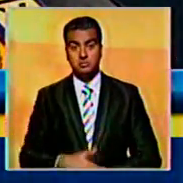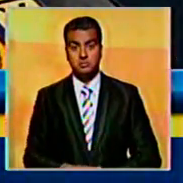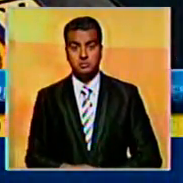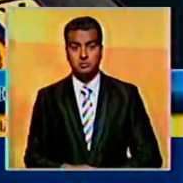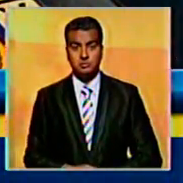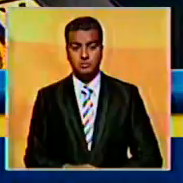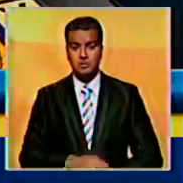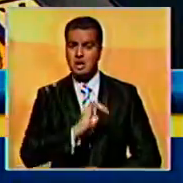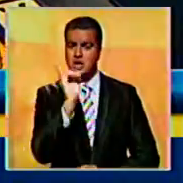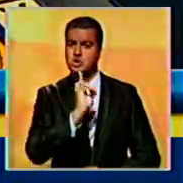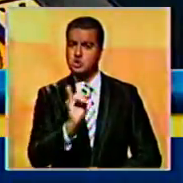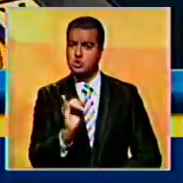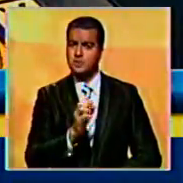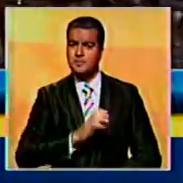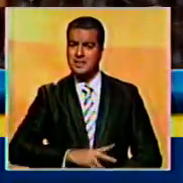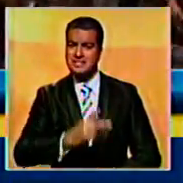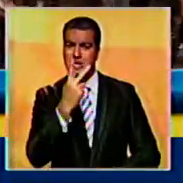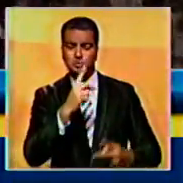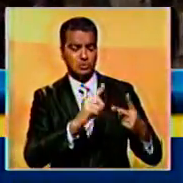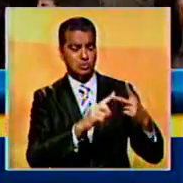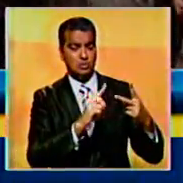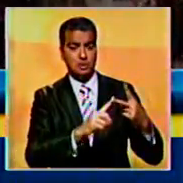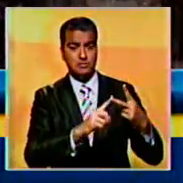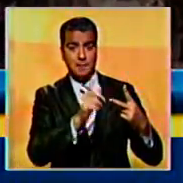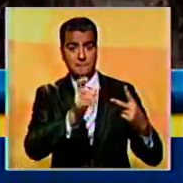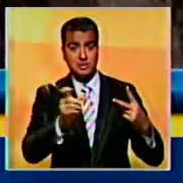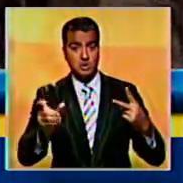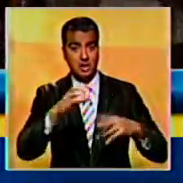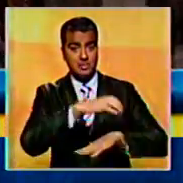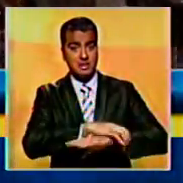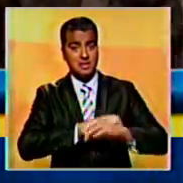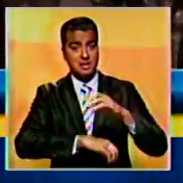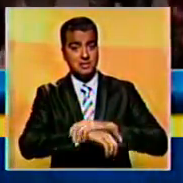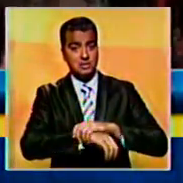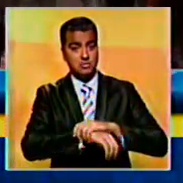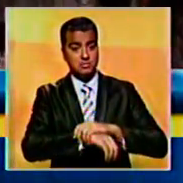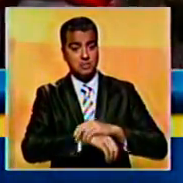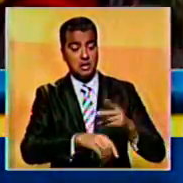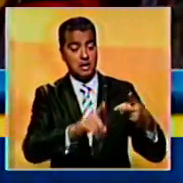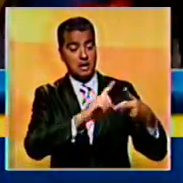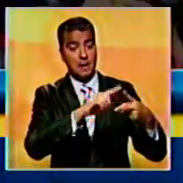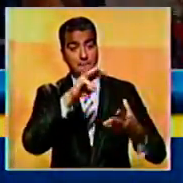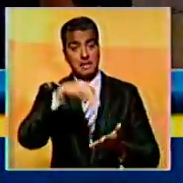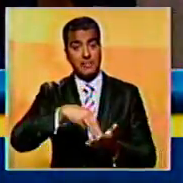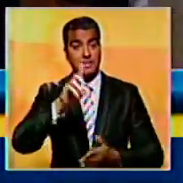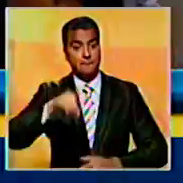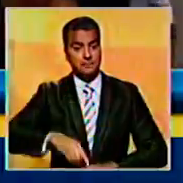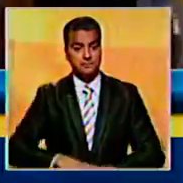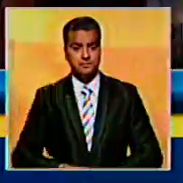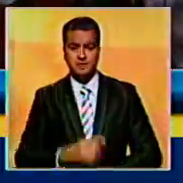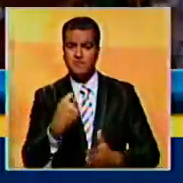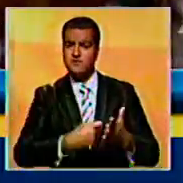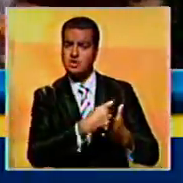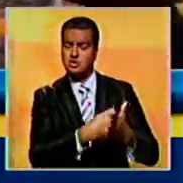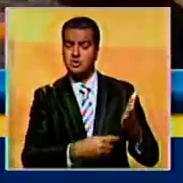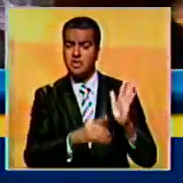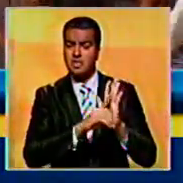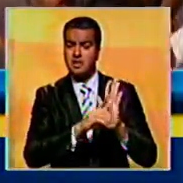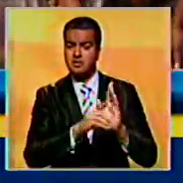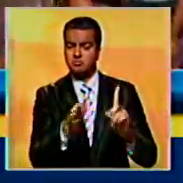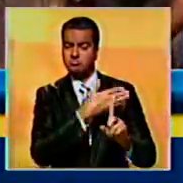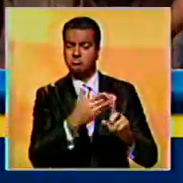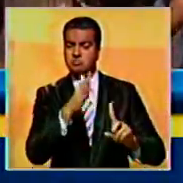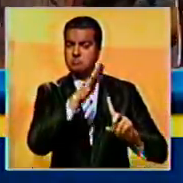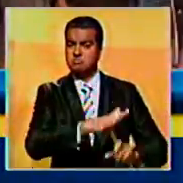el estado zulia se encuentra en el segundo lugar de detenciones precedido por Miranda también recibieron amenazas sobre violación de derechos y ataques